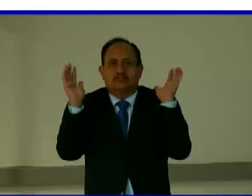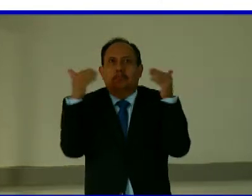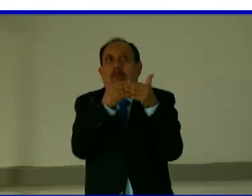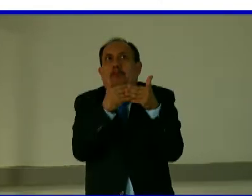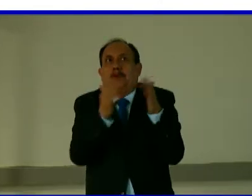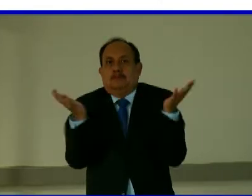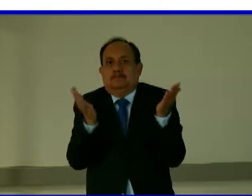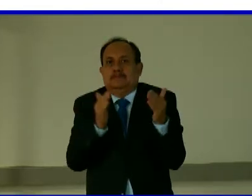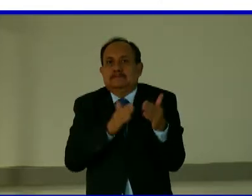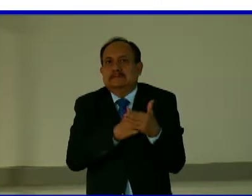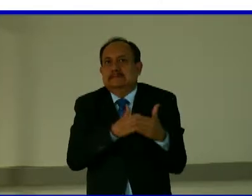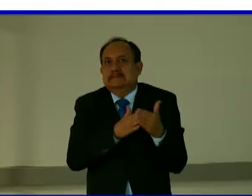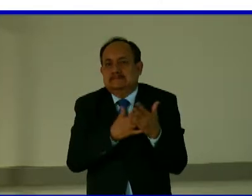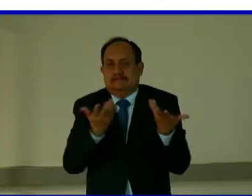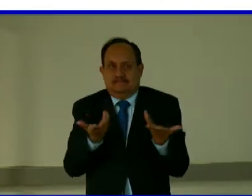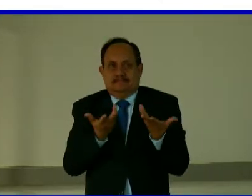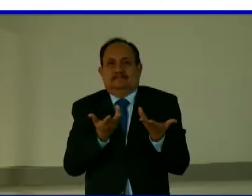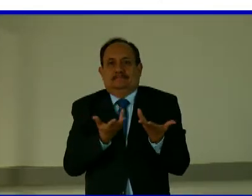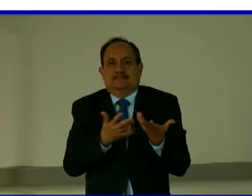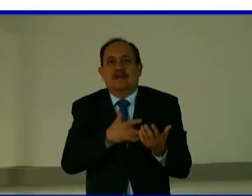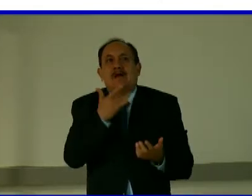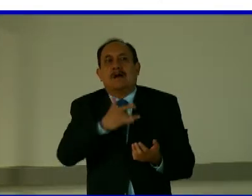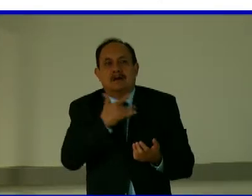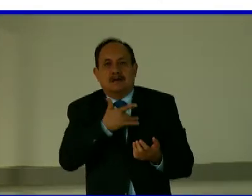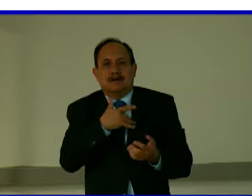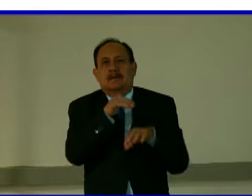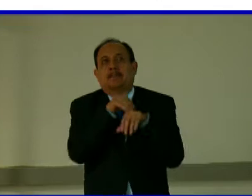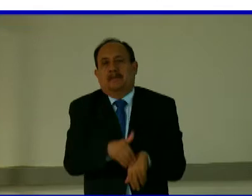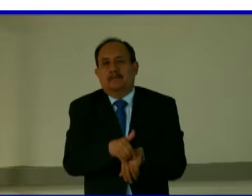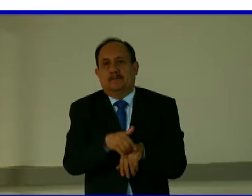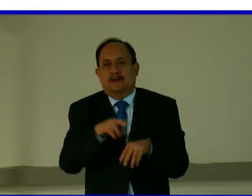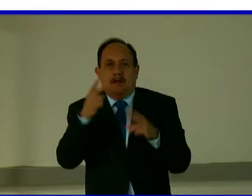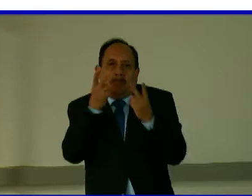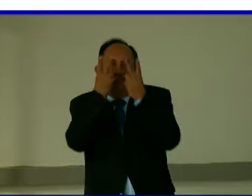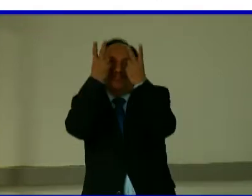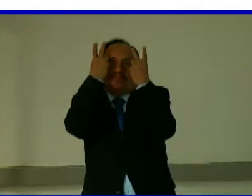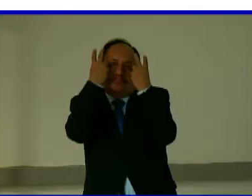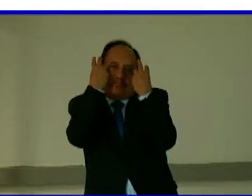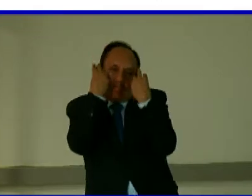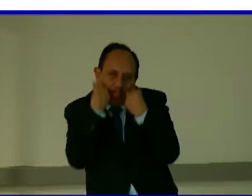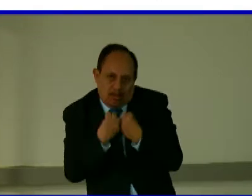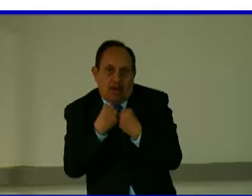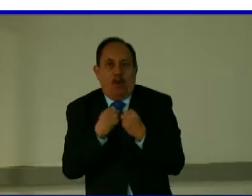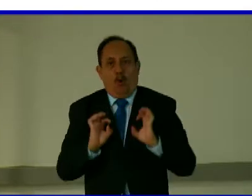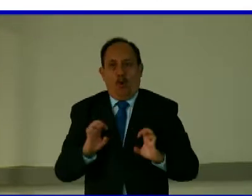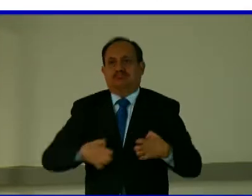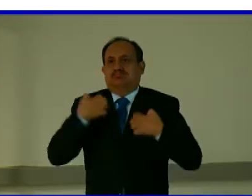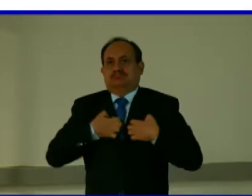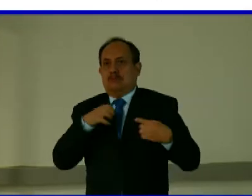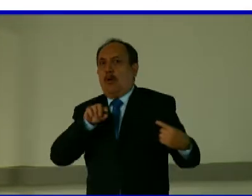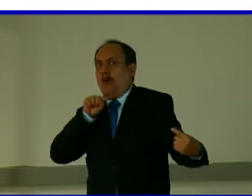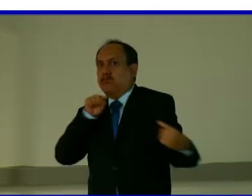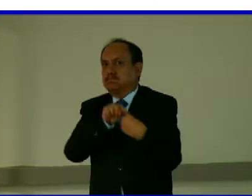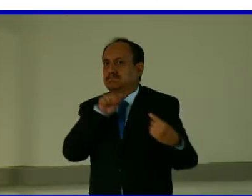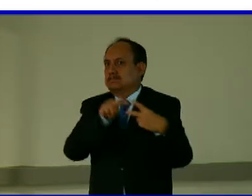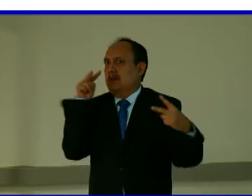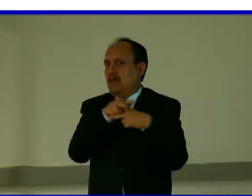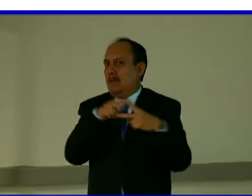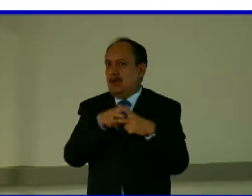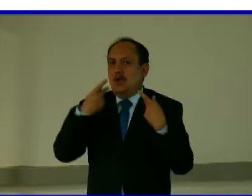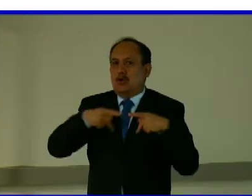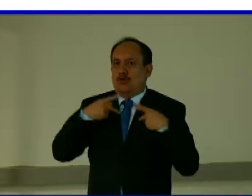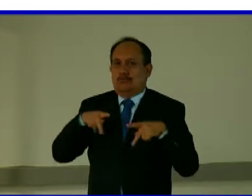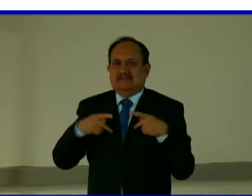A nivel de conductual y emocional tienen autoestima baja o pueden ser irritables o agresivos, sobre todo con la gente